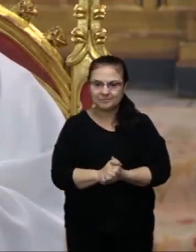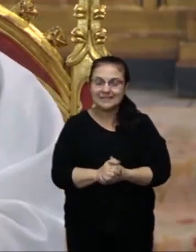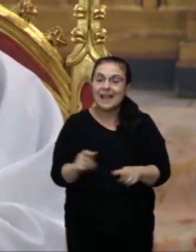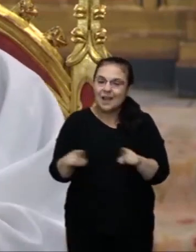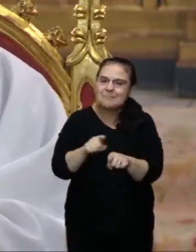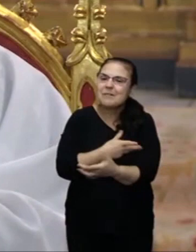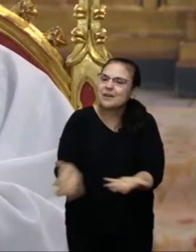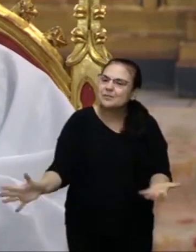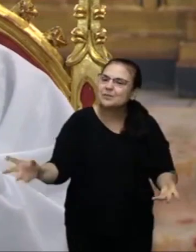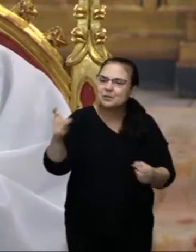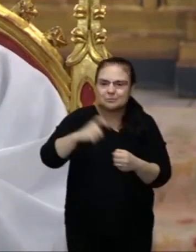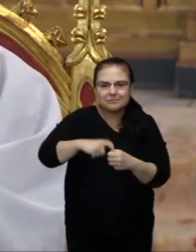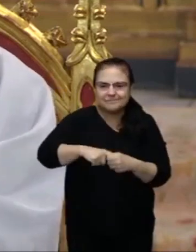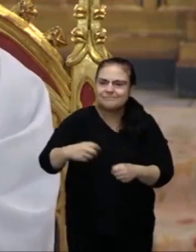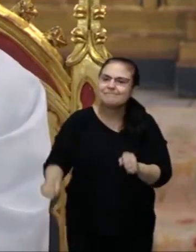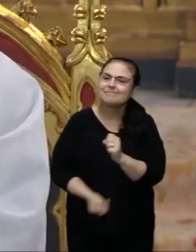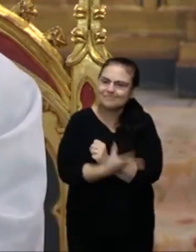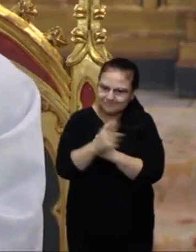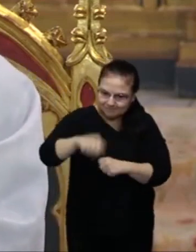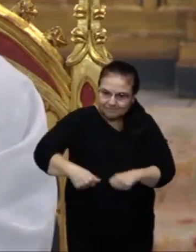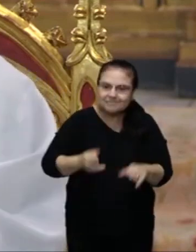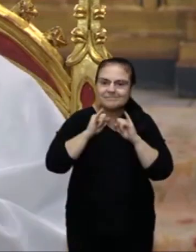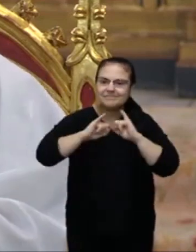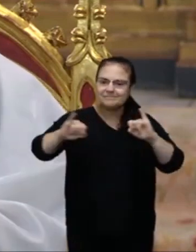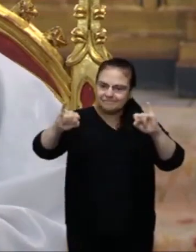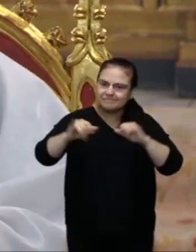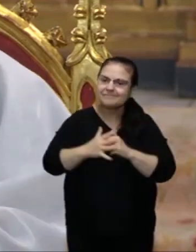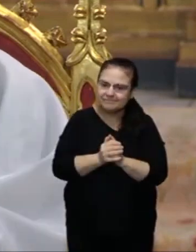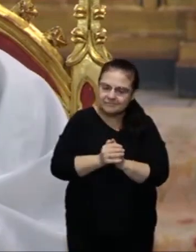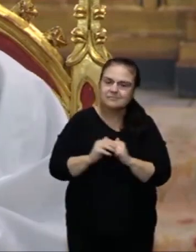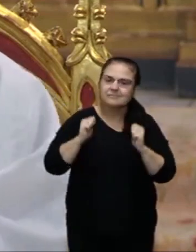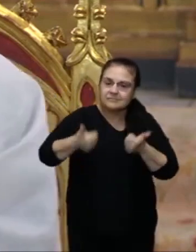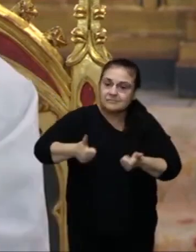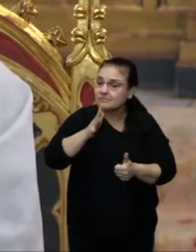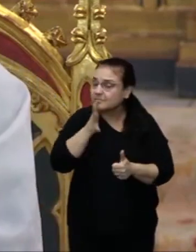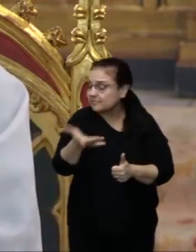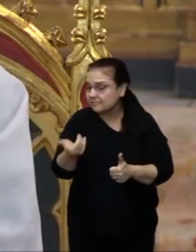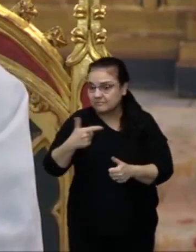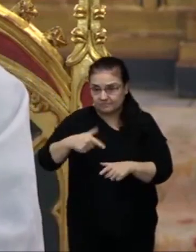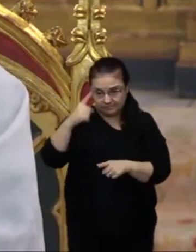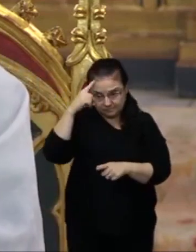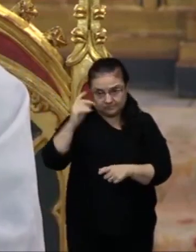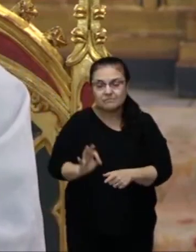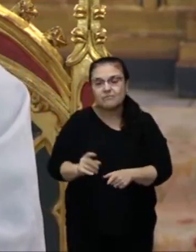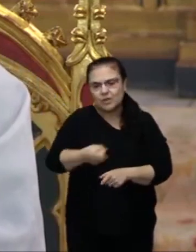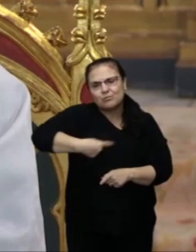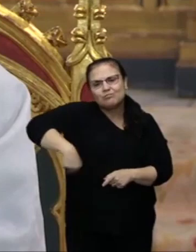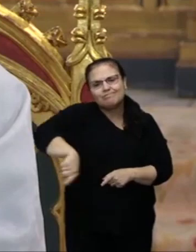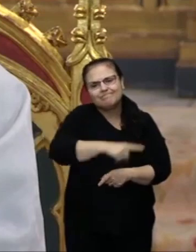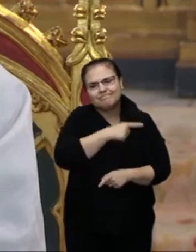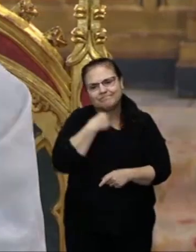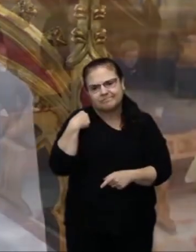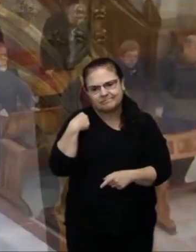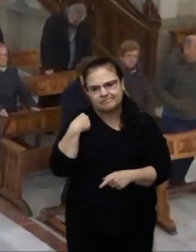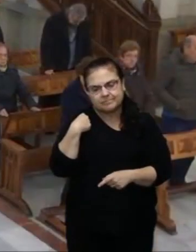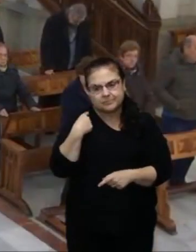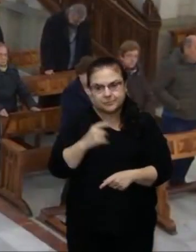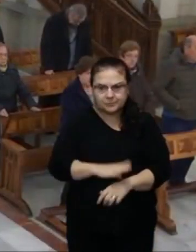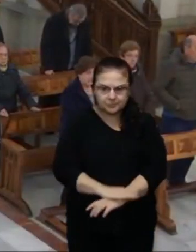Hermanos, para participar con fruto en esta celebración, comencemos por reconocer nuestros pecados.